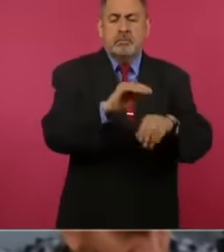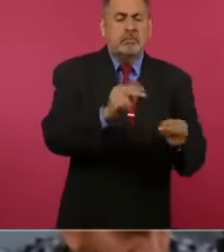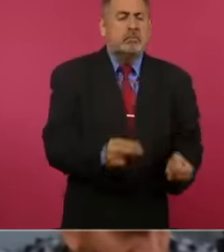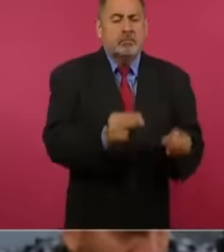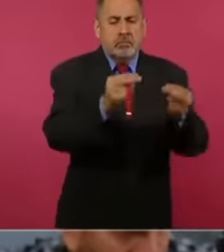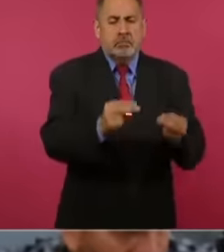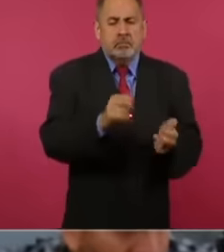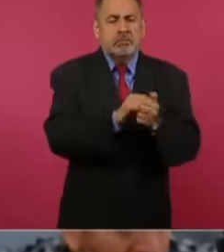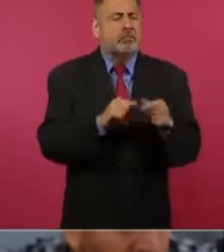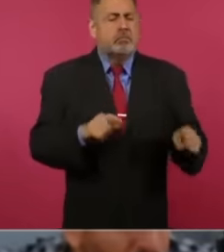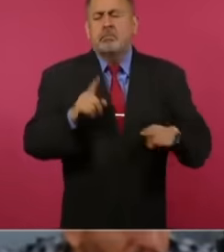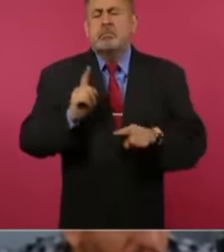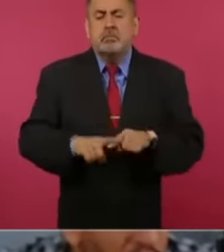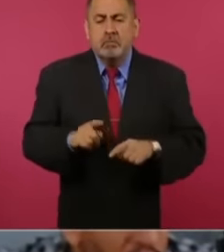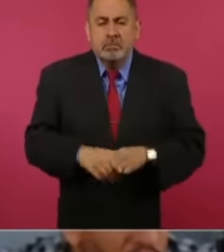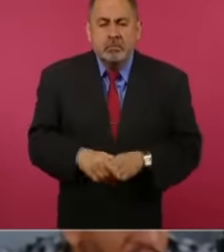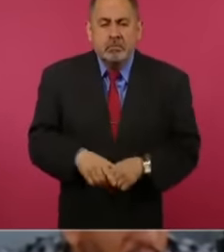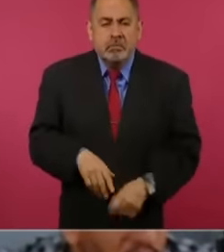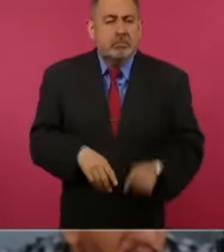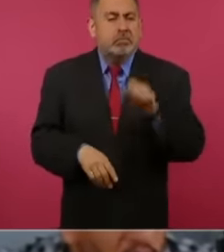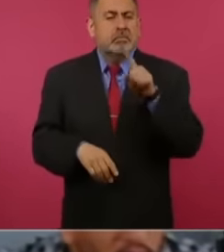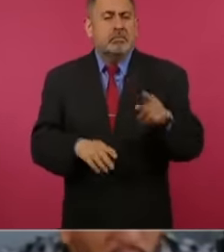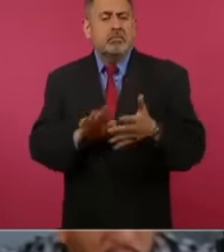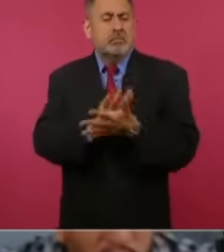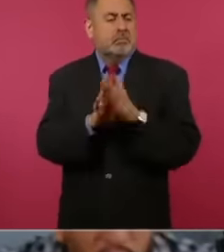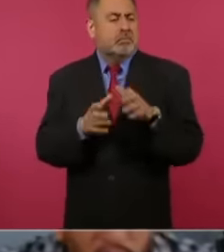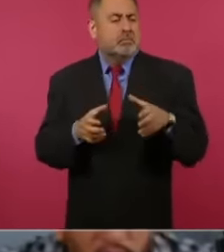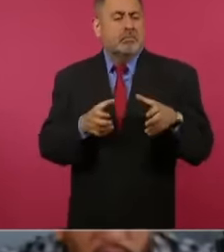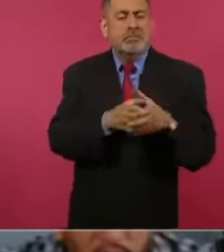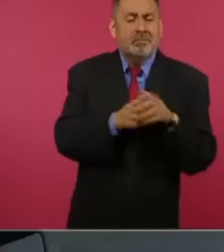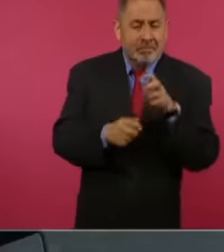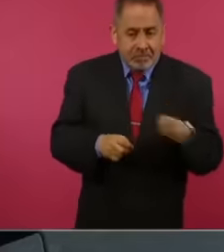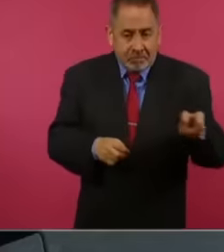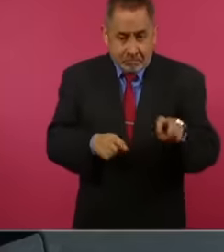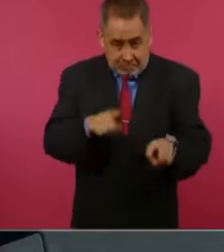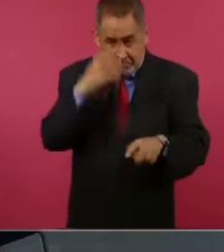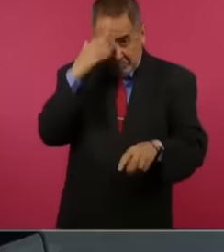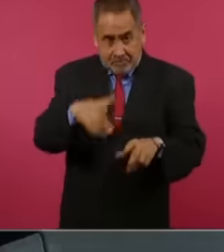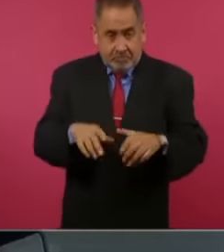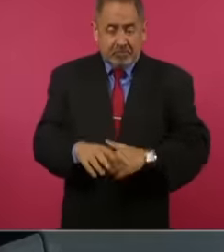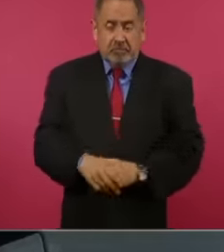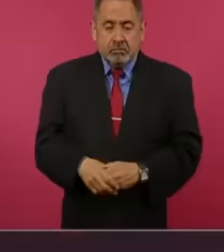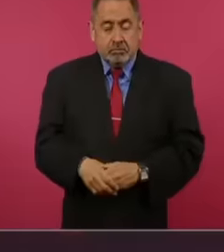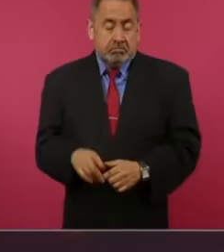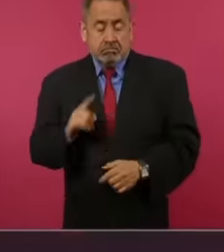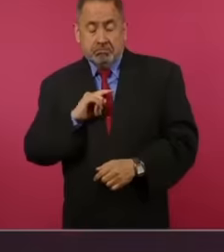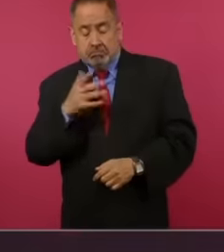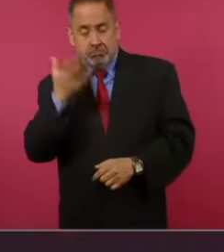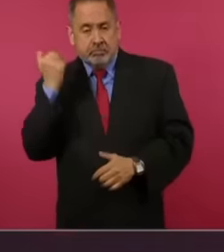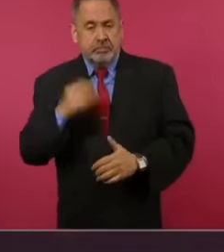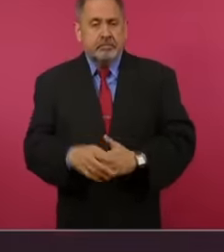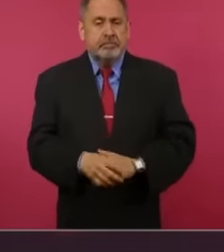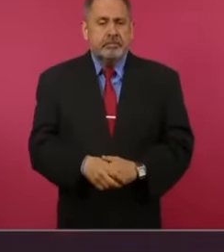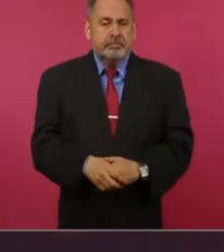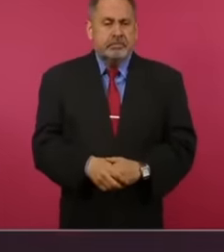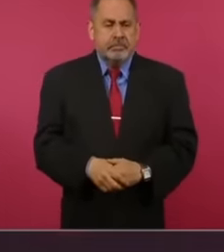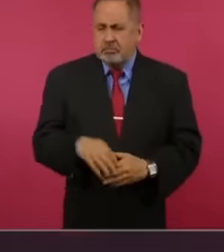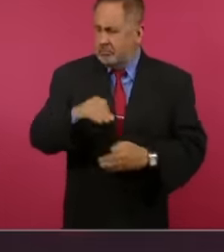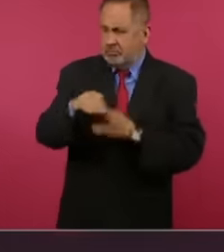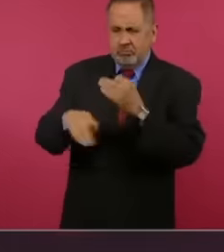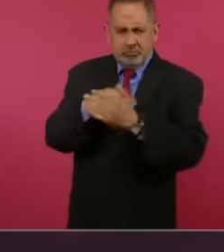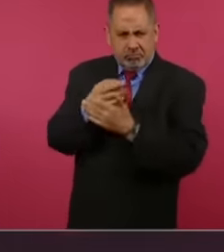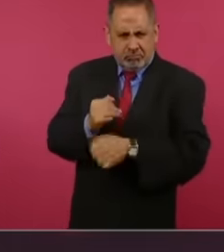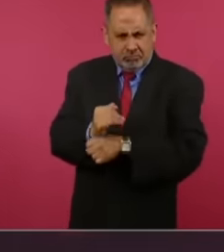el tren, que está haciendo la Sedena en Imuris. ¿Usted sabe? No, pero todo lo